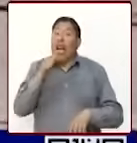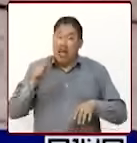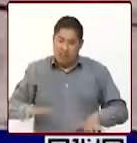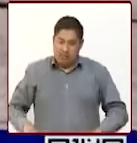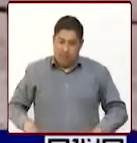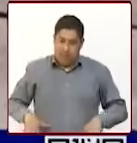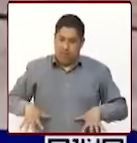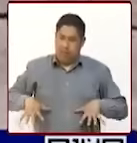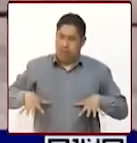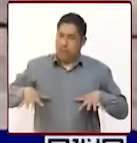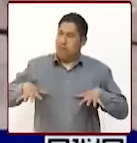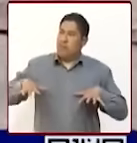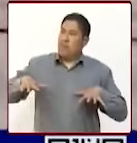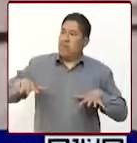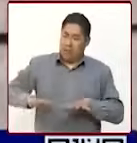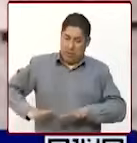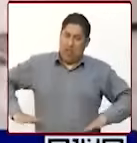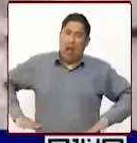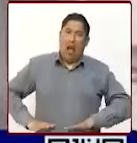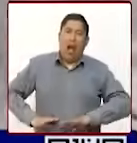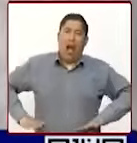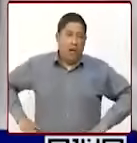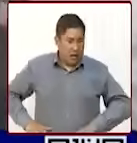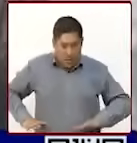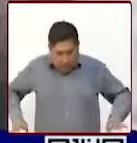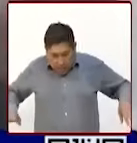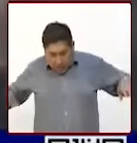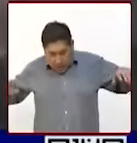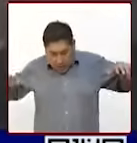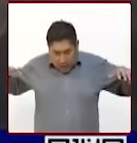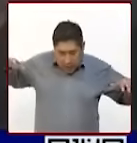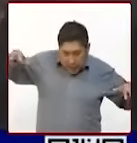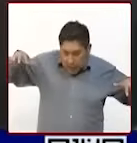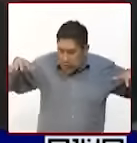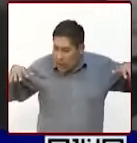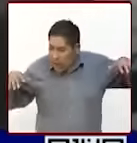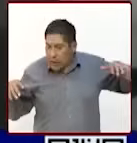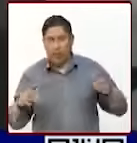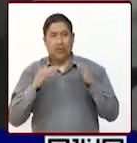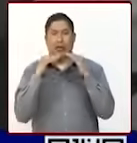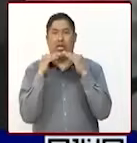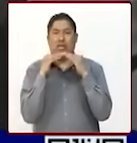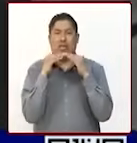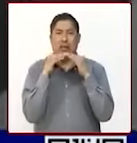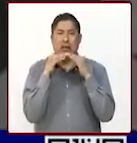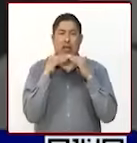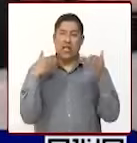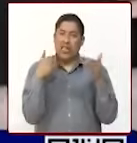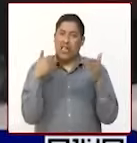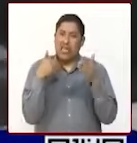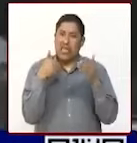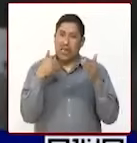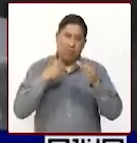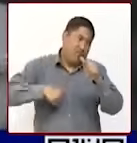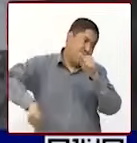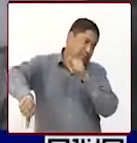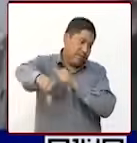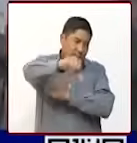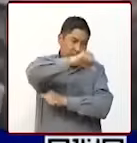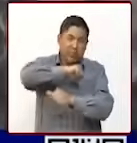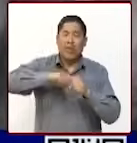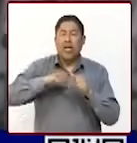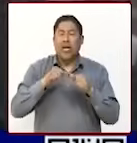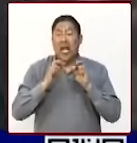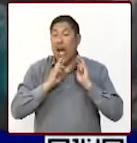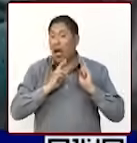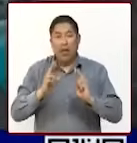no lo crea, alcanzó más de medio metro. El caudal persiste. Las viviendas ubicadas a 500 metros a la redonda del río